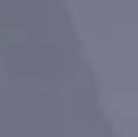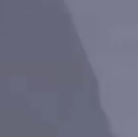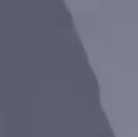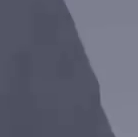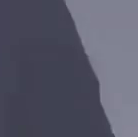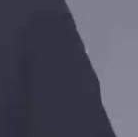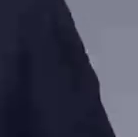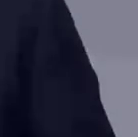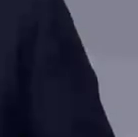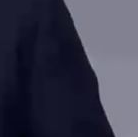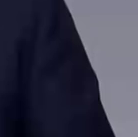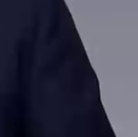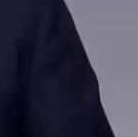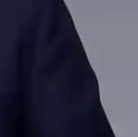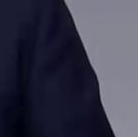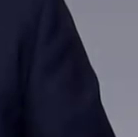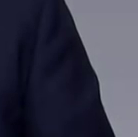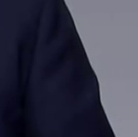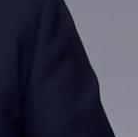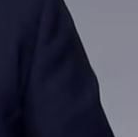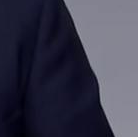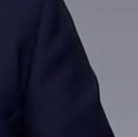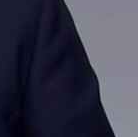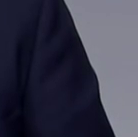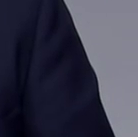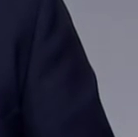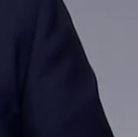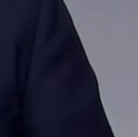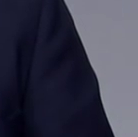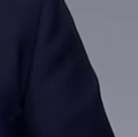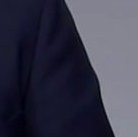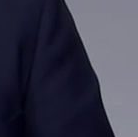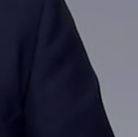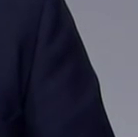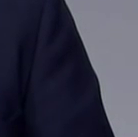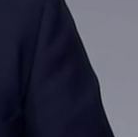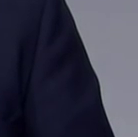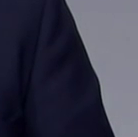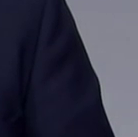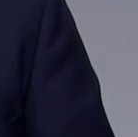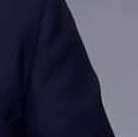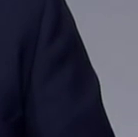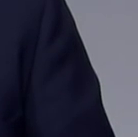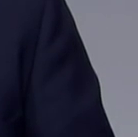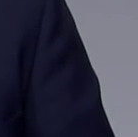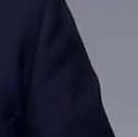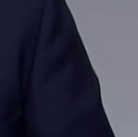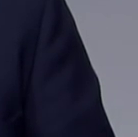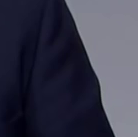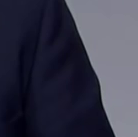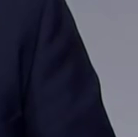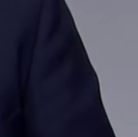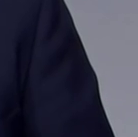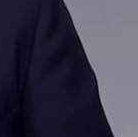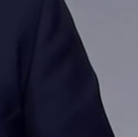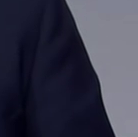están hechas, hasta cualquier baratija, como si los electores fuesen caldo de